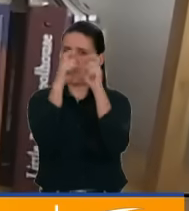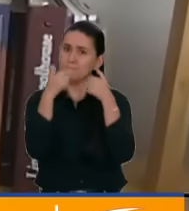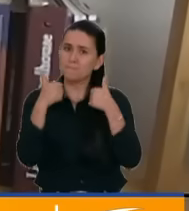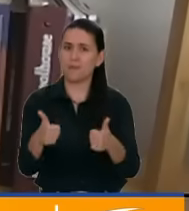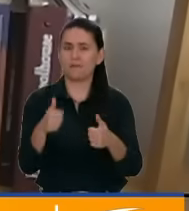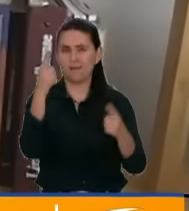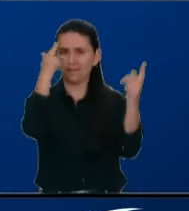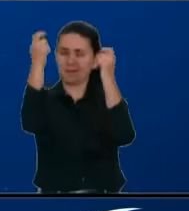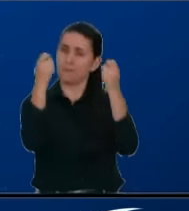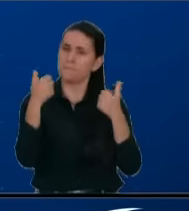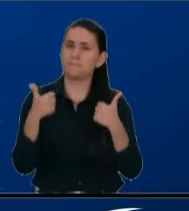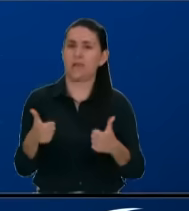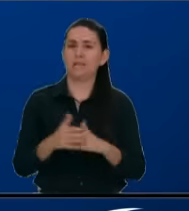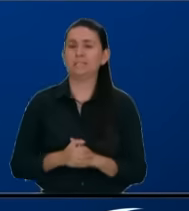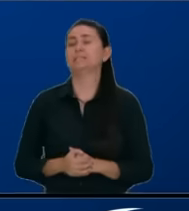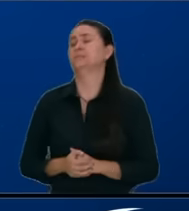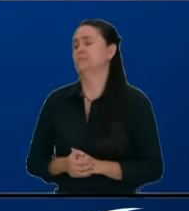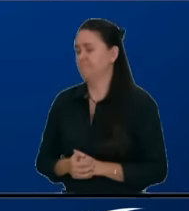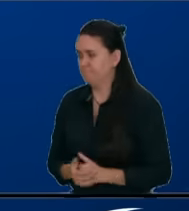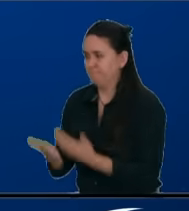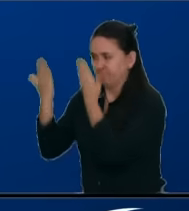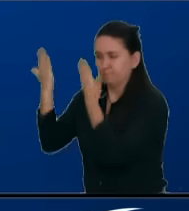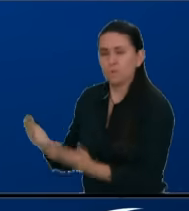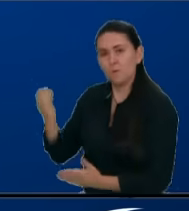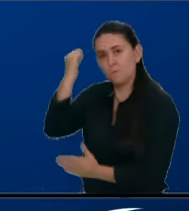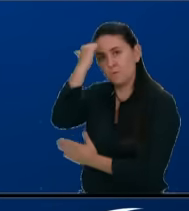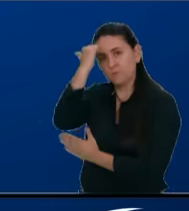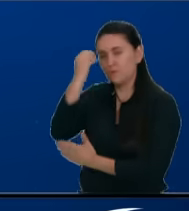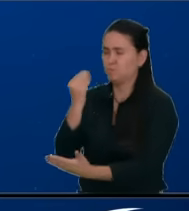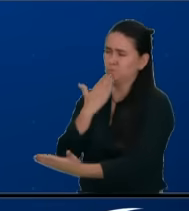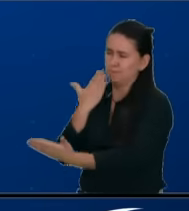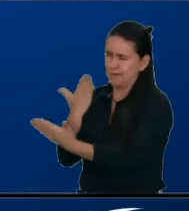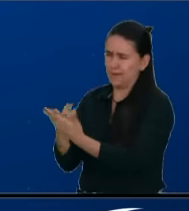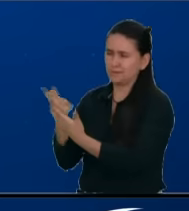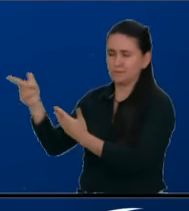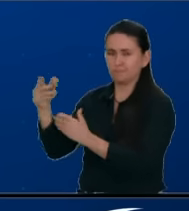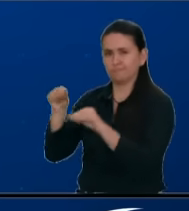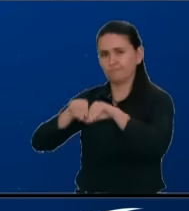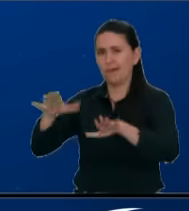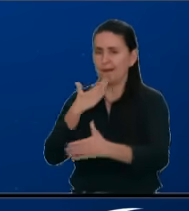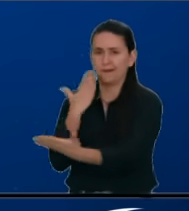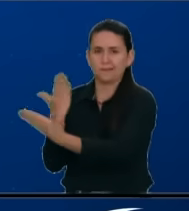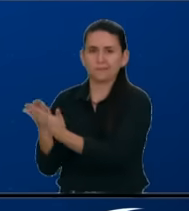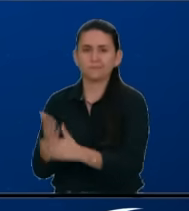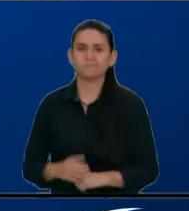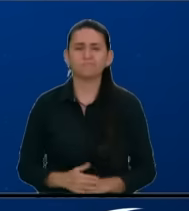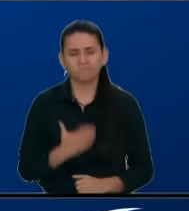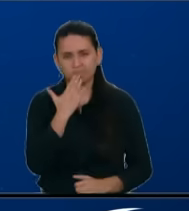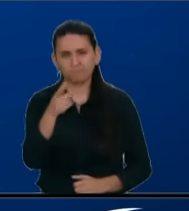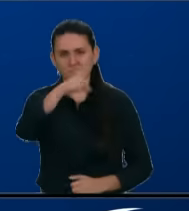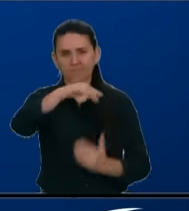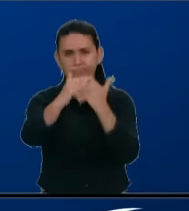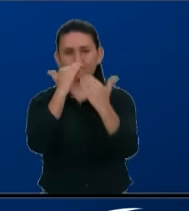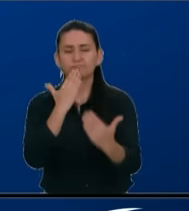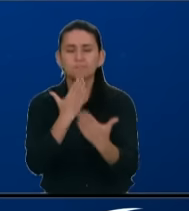más estrategia. Bueno, pues profesora Sandra Borda, gracias por estos minutos de Noticias Caracol. A ustedes muchísimas gracias, buen día.